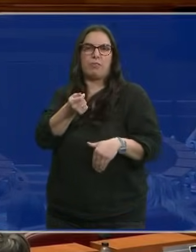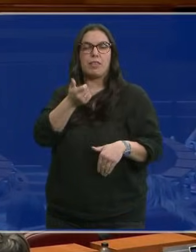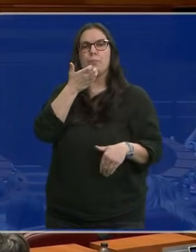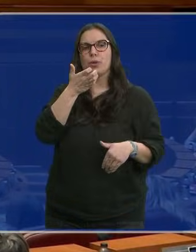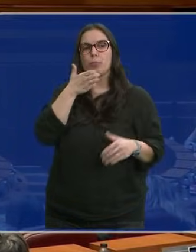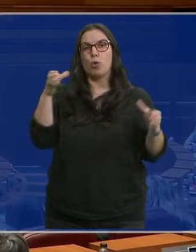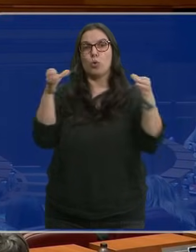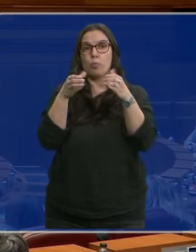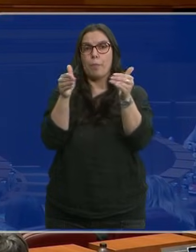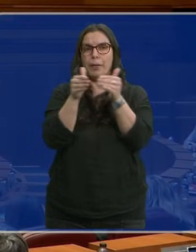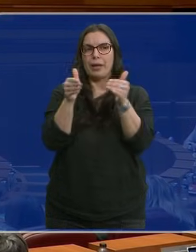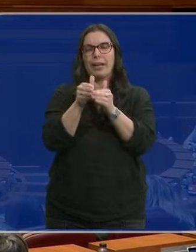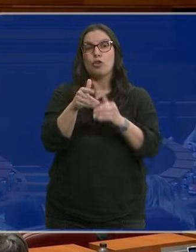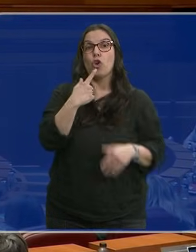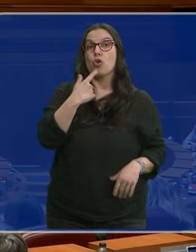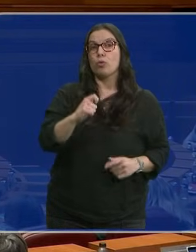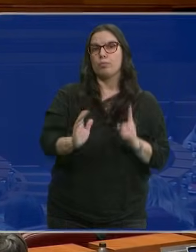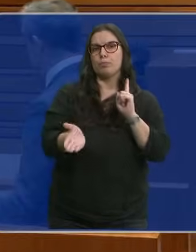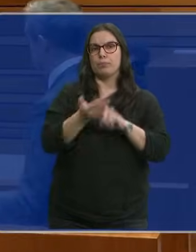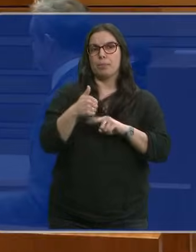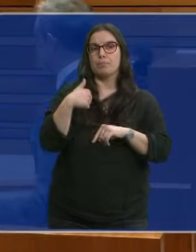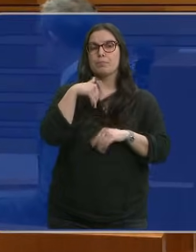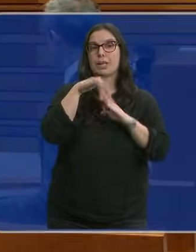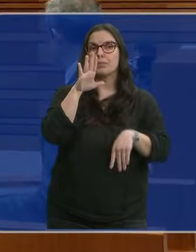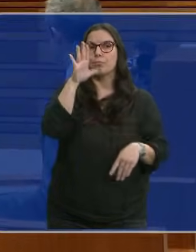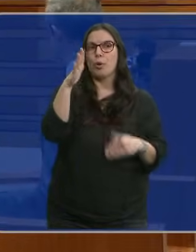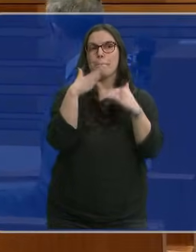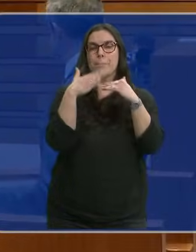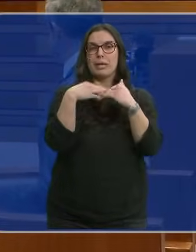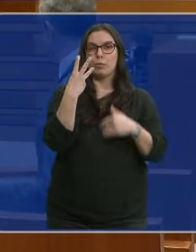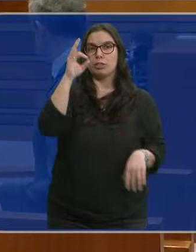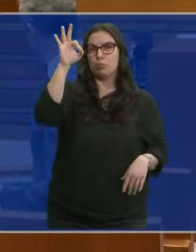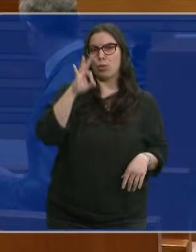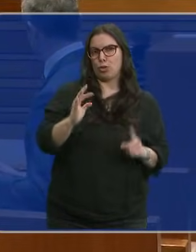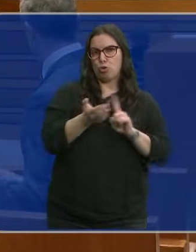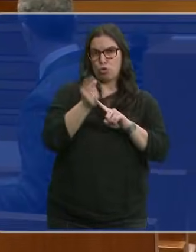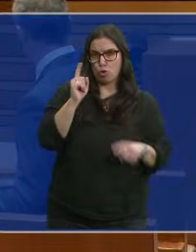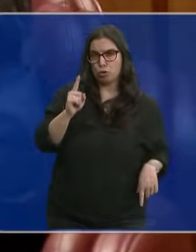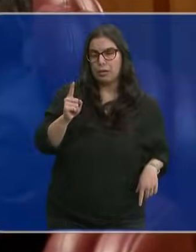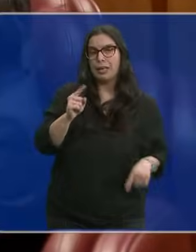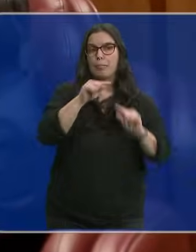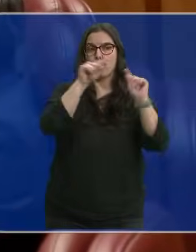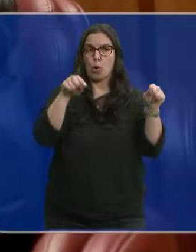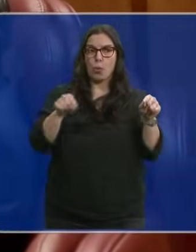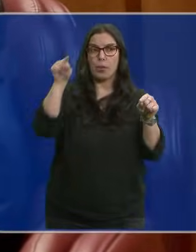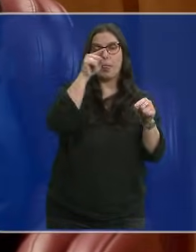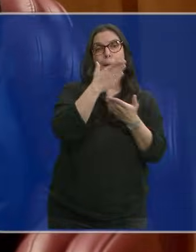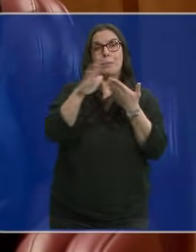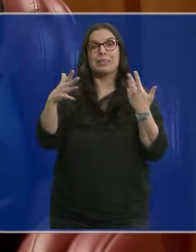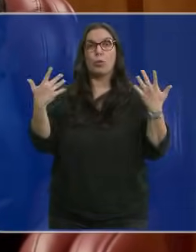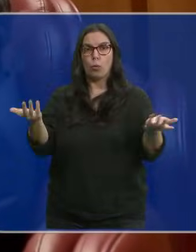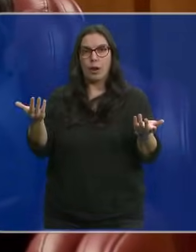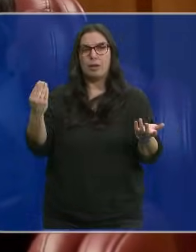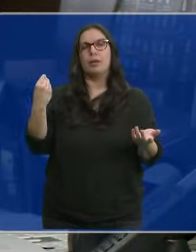las formaciones pequeñas les cuesta más obtener un procurador porque no llegan al mínimo del 3% de los votos provinciales, con una excepción,